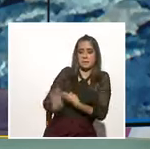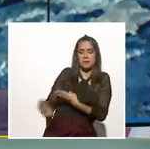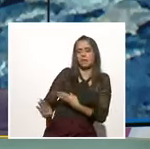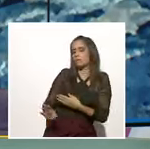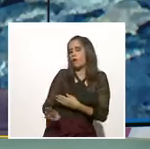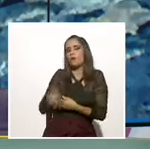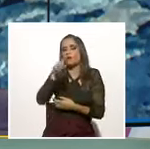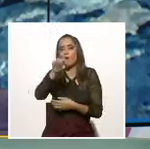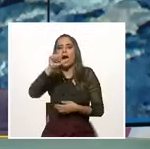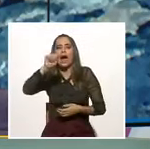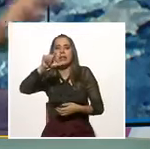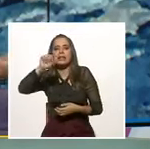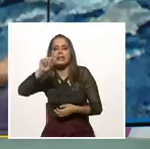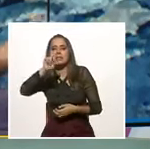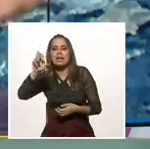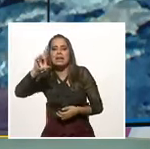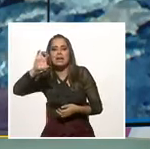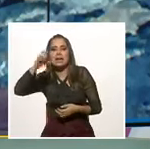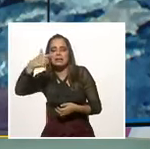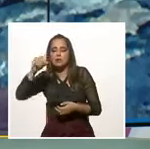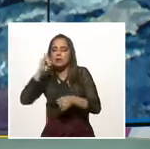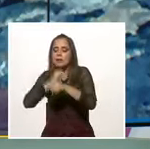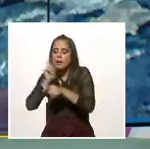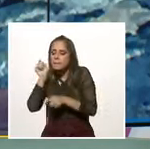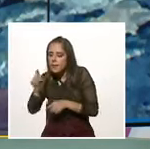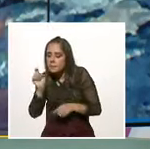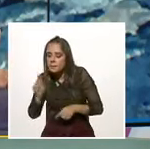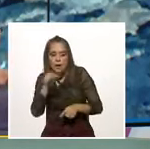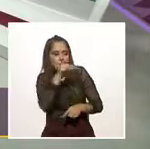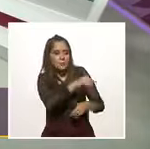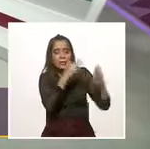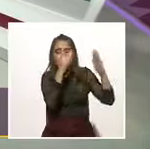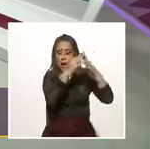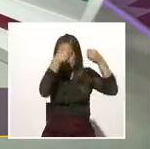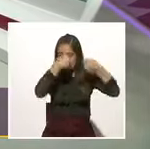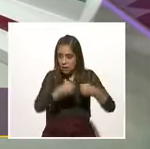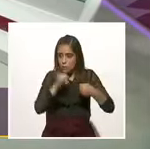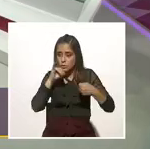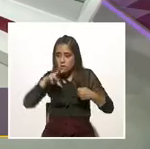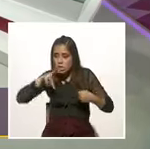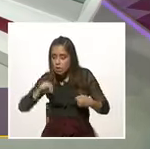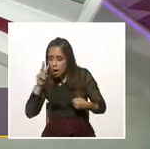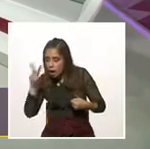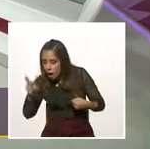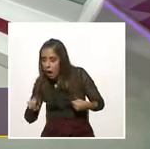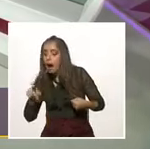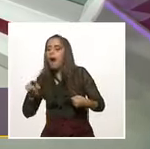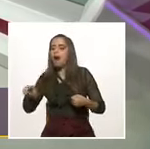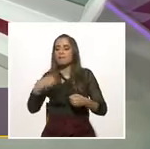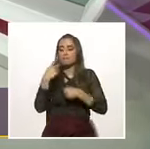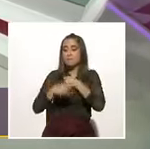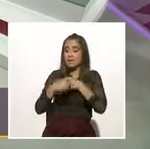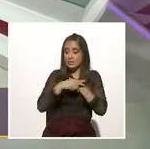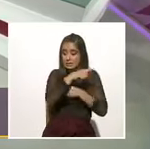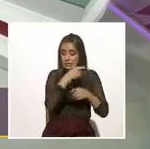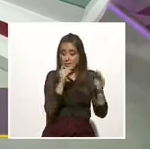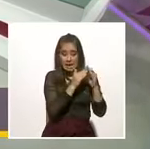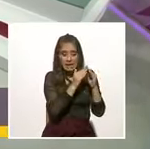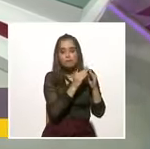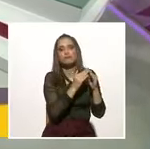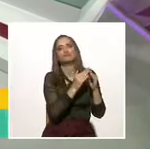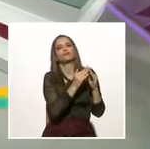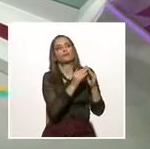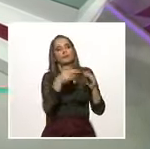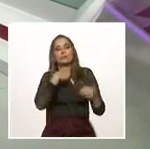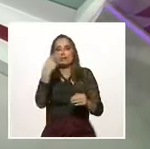Riesgo y ver cuál es mi zona de riesgo donde yo vivo. Si voy a construir y sé que estoy en una zona de riesgo, tengo que procurar que esa construcción sea